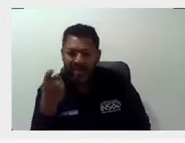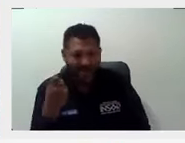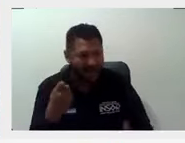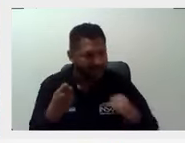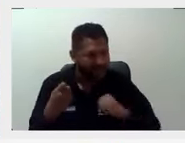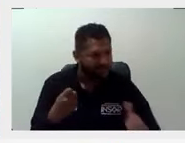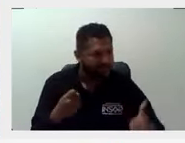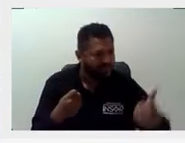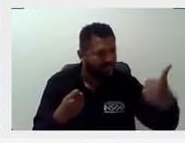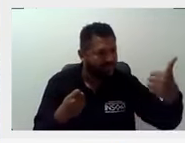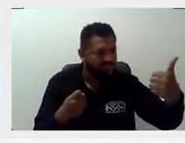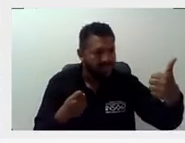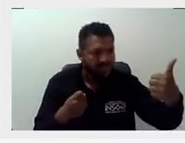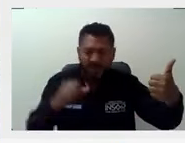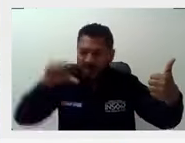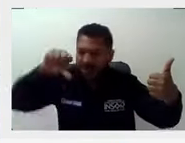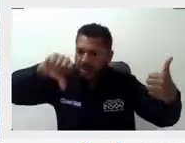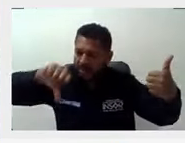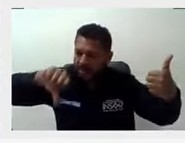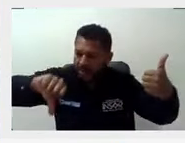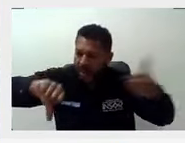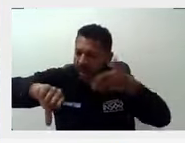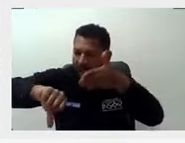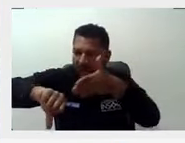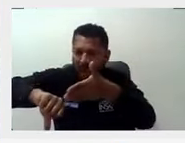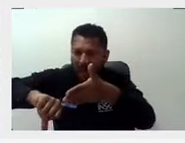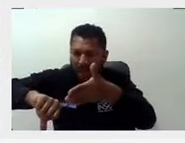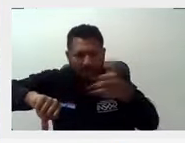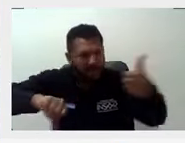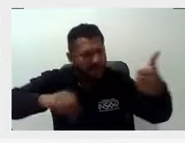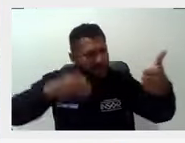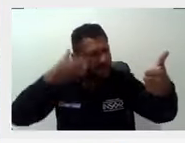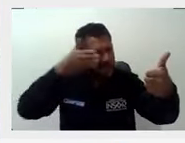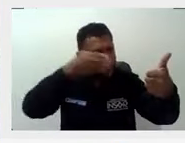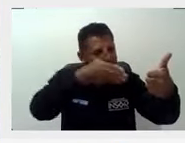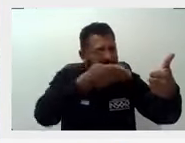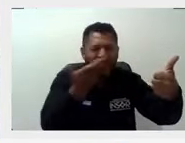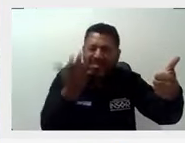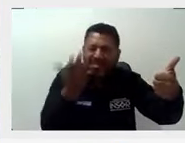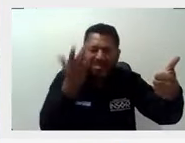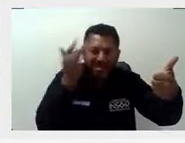que falta y no en la habilidad. Entonces, como decía Mónica, si yo quiero que él